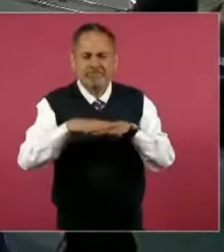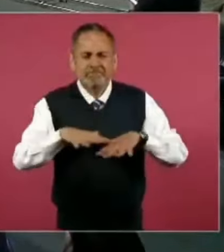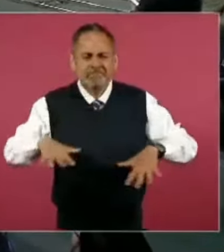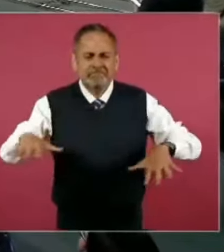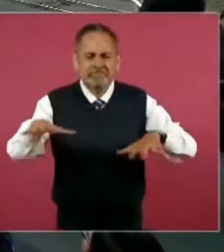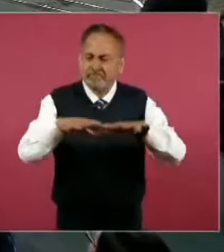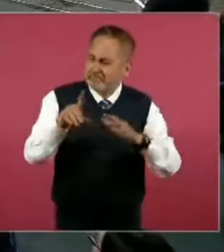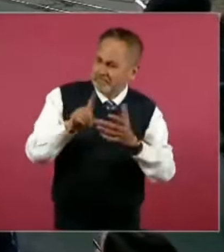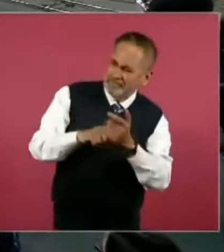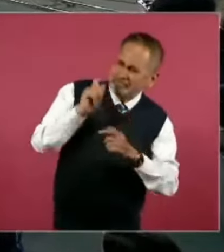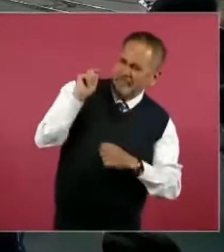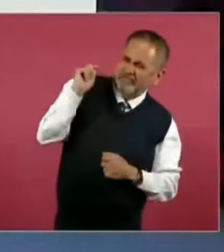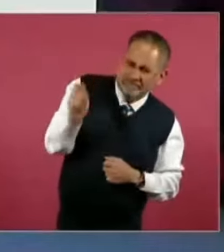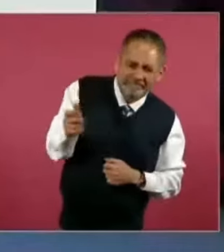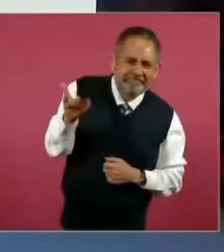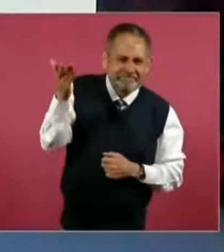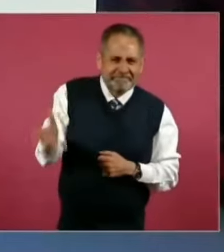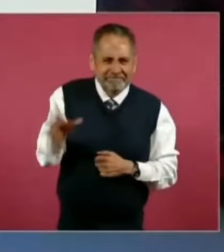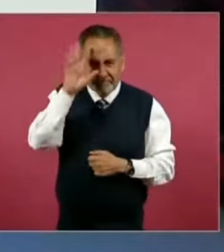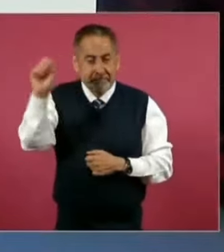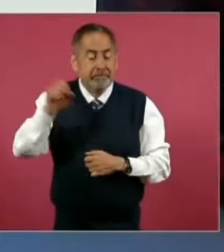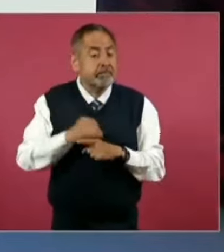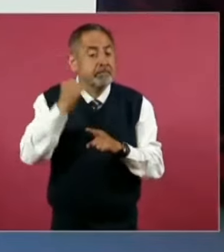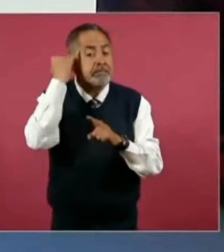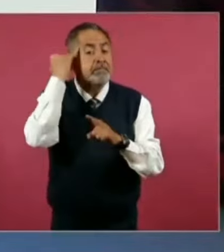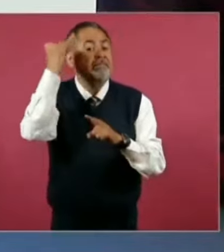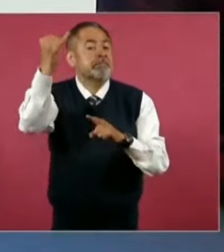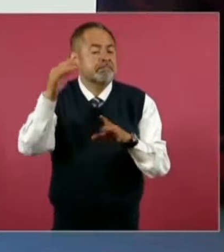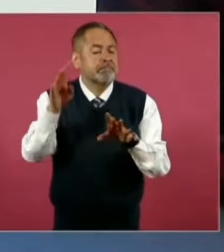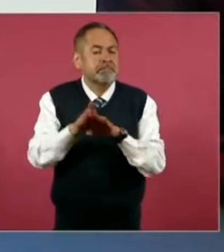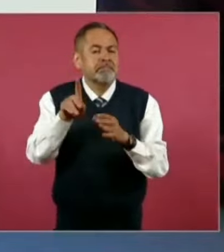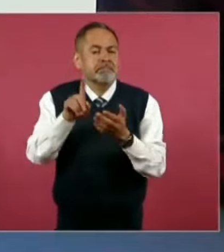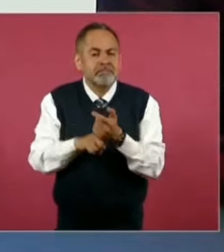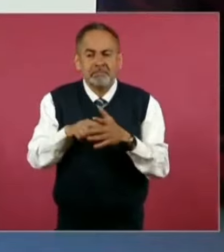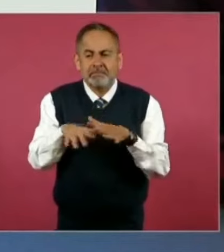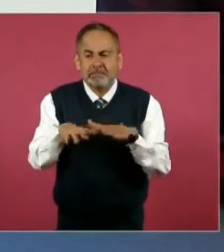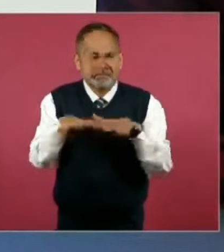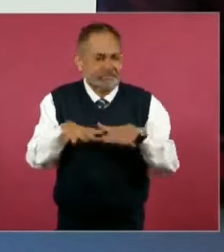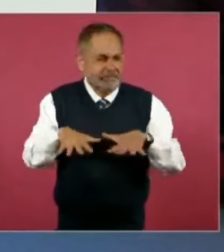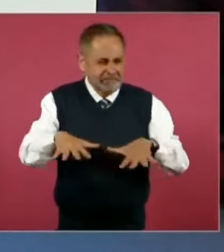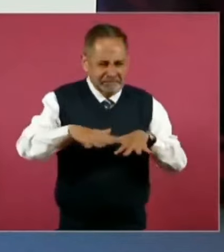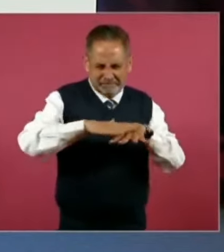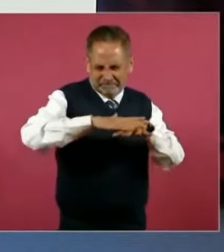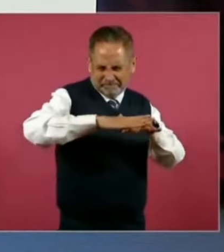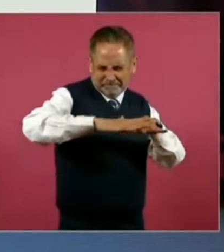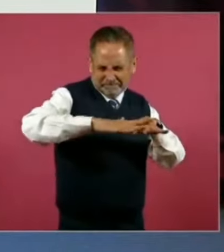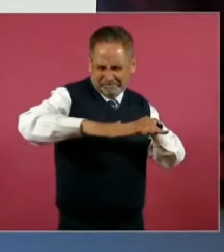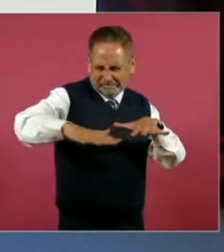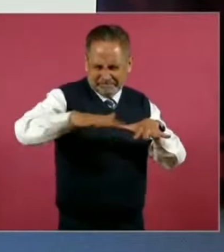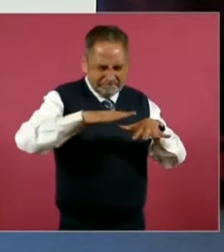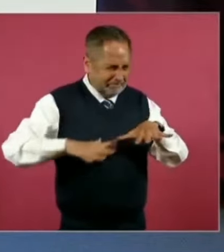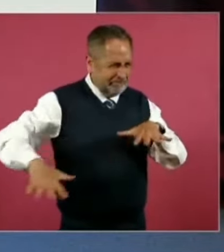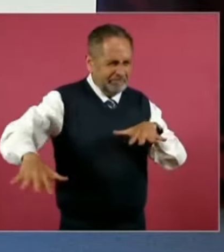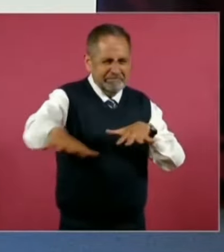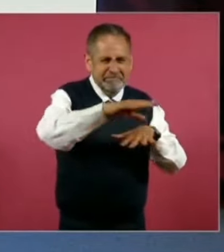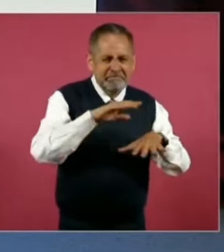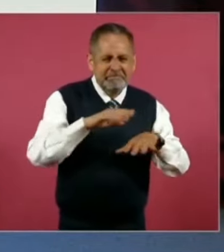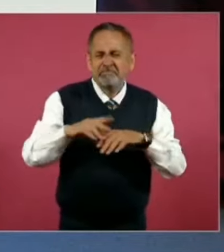Eso es Morelos. Imaginad una pedrada sobre la alfombra de una triste